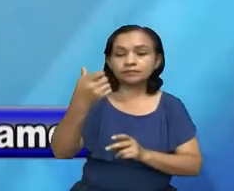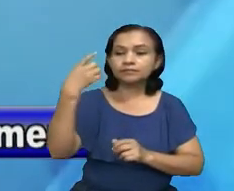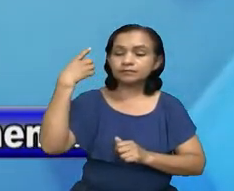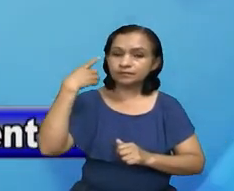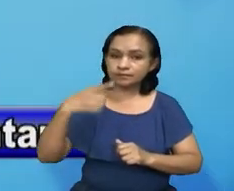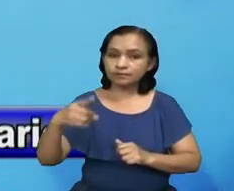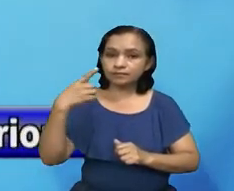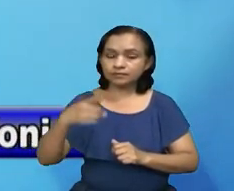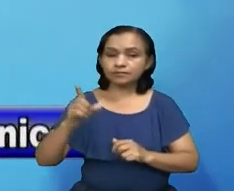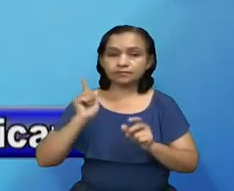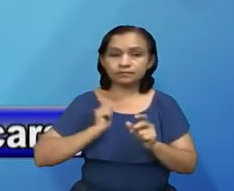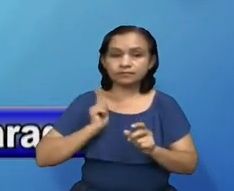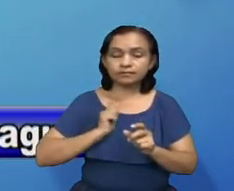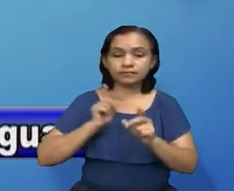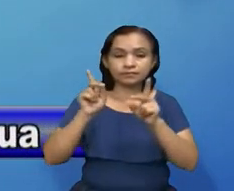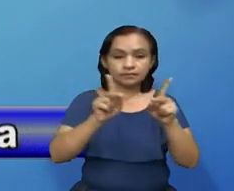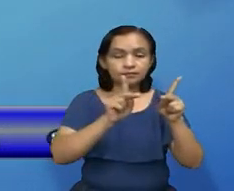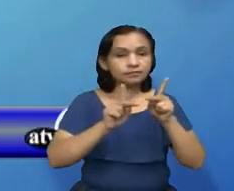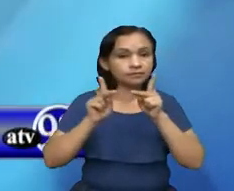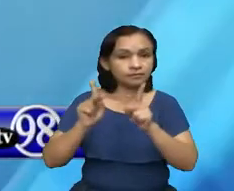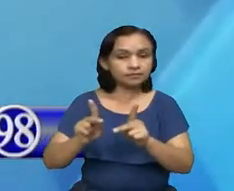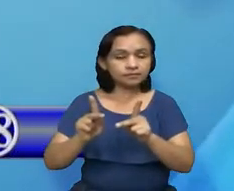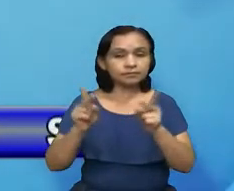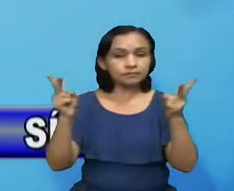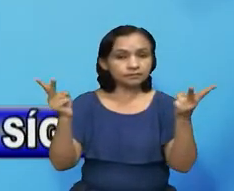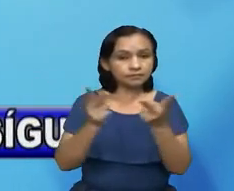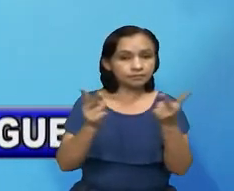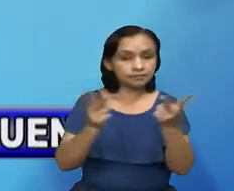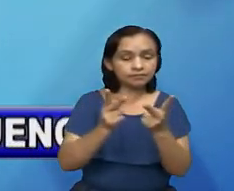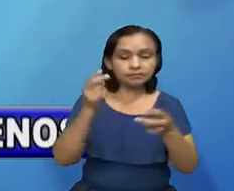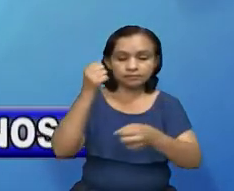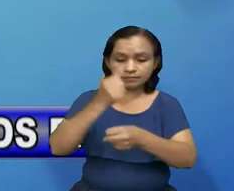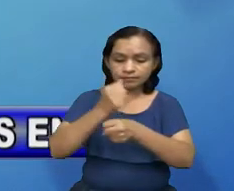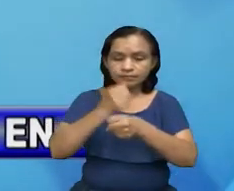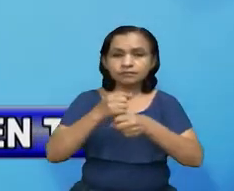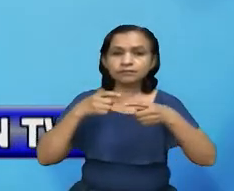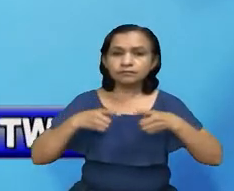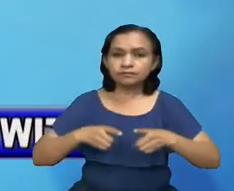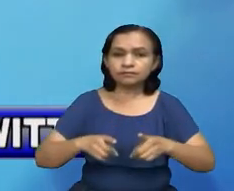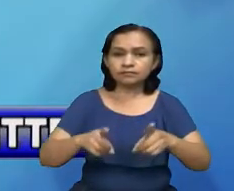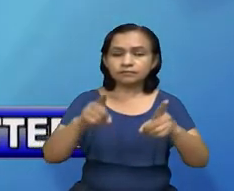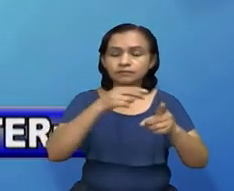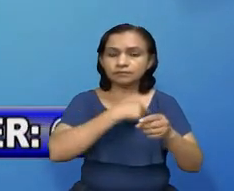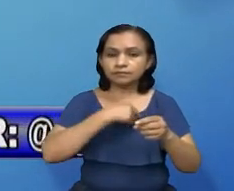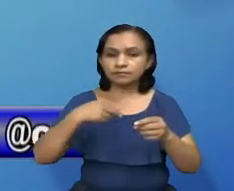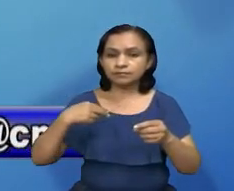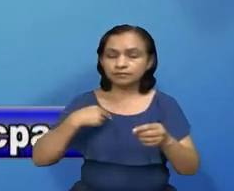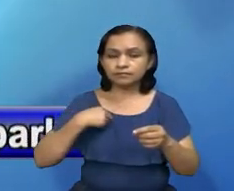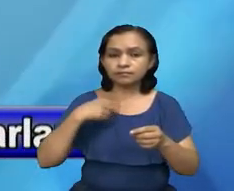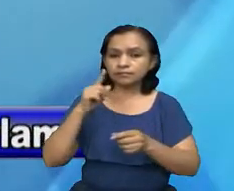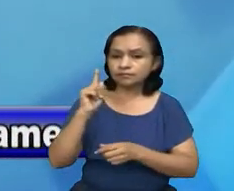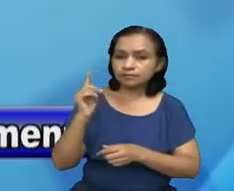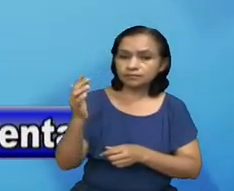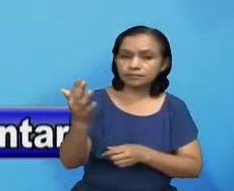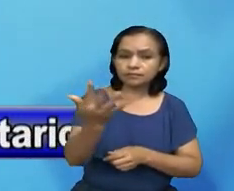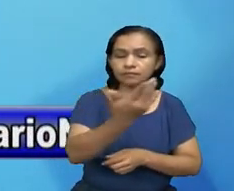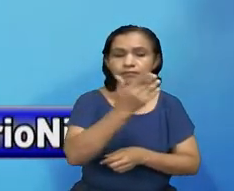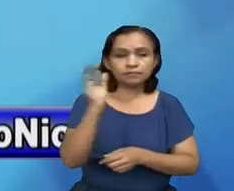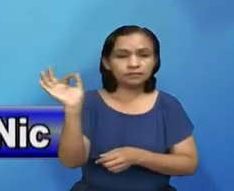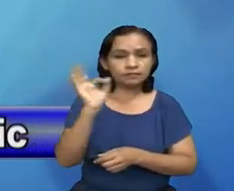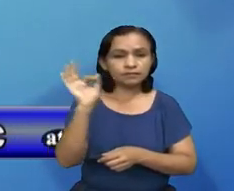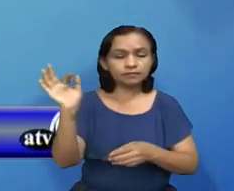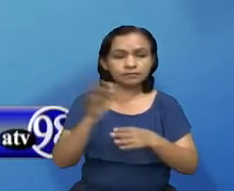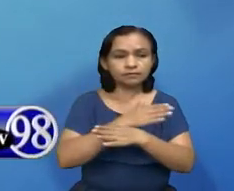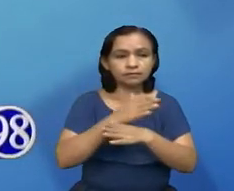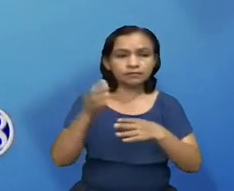derecho de las personas a vivir con trabajo digno. Hemos promovido todas las formas